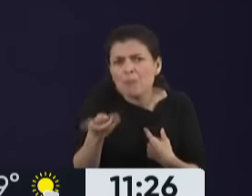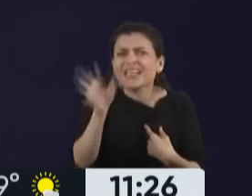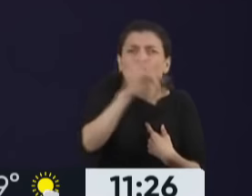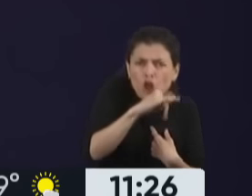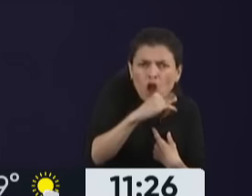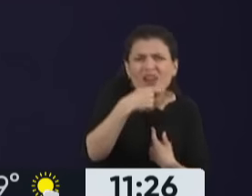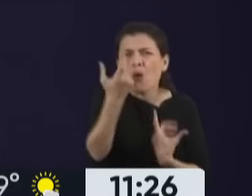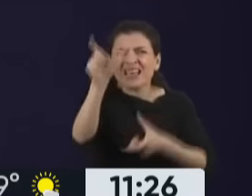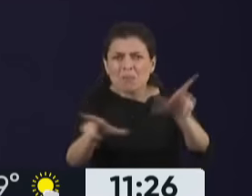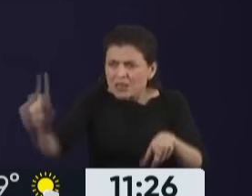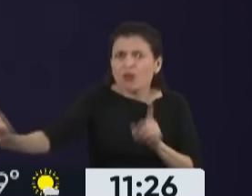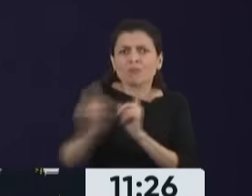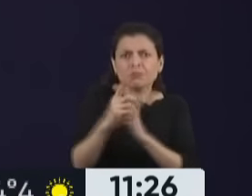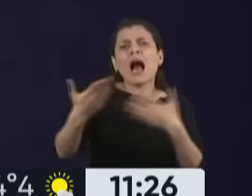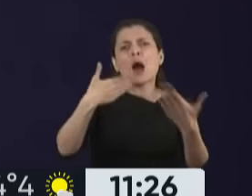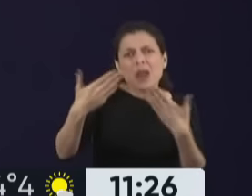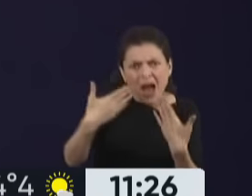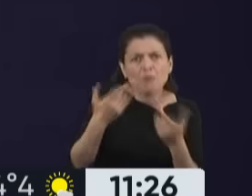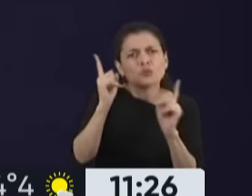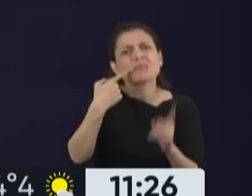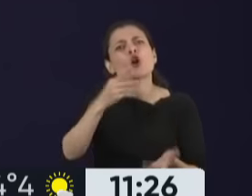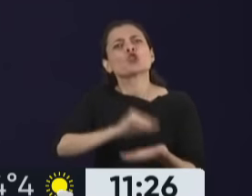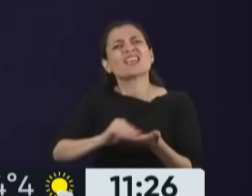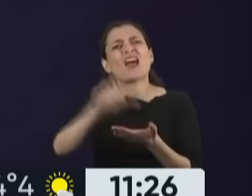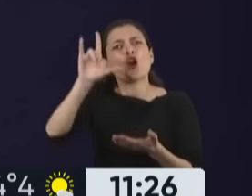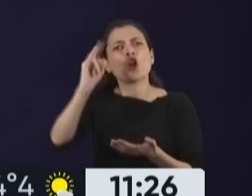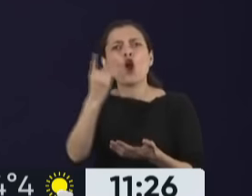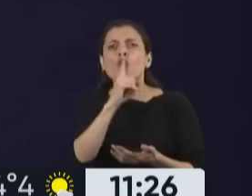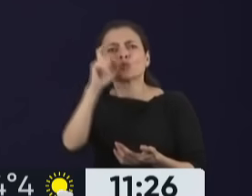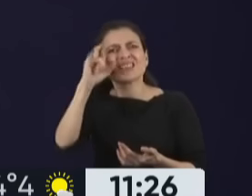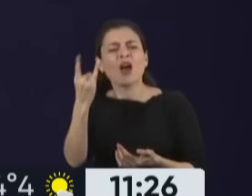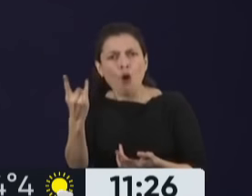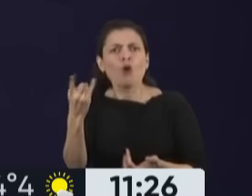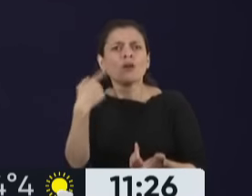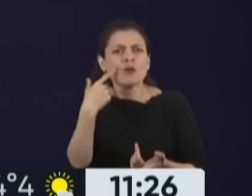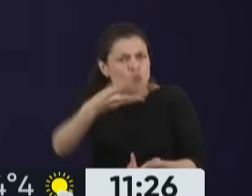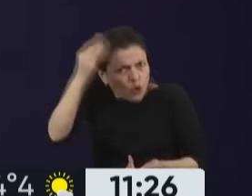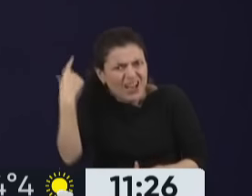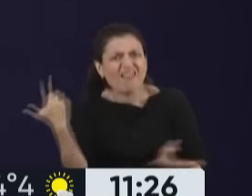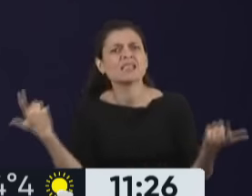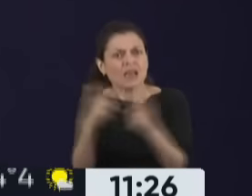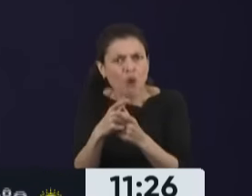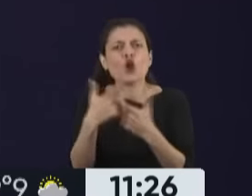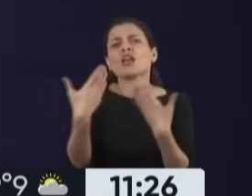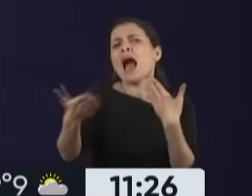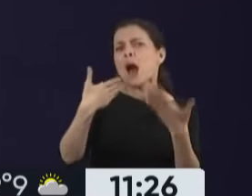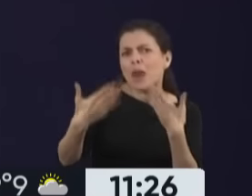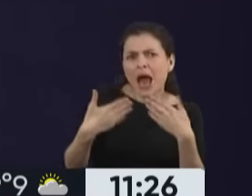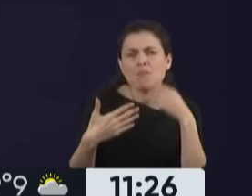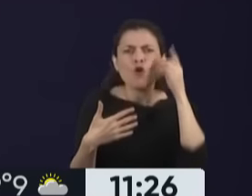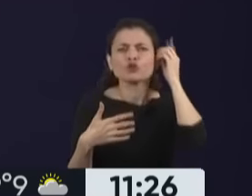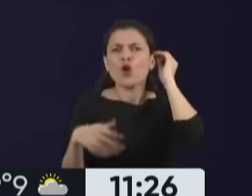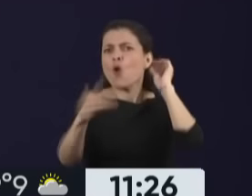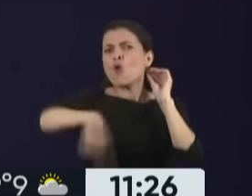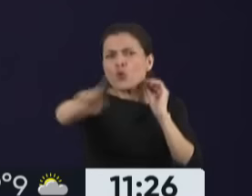y siempre fue así. De hecho entiendo que con Lustó incluso ya hubo conversaciones tiempo atrás, así que ustedes